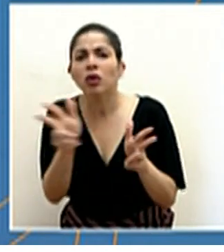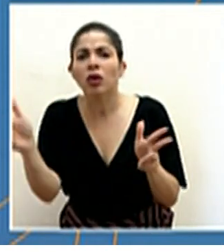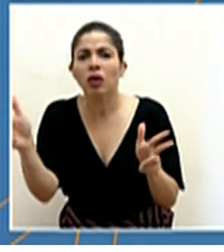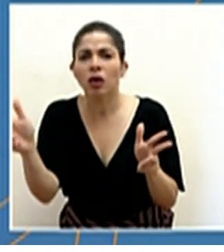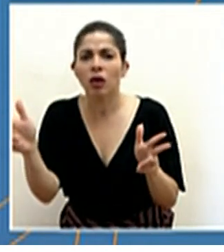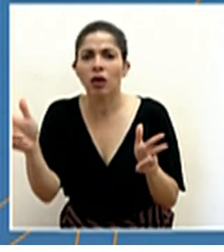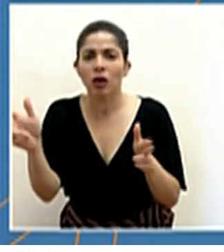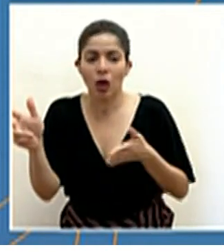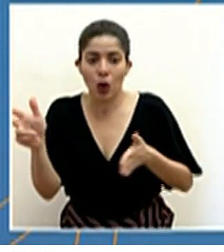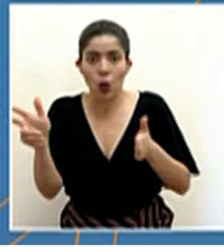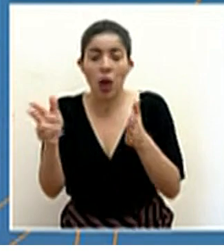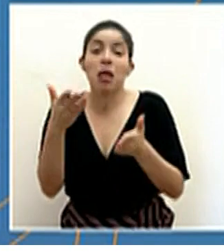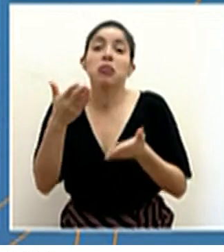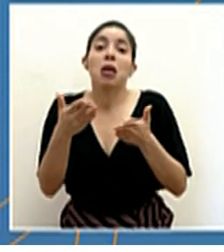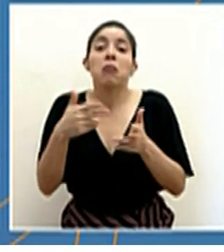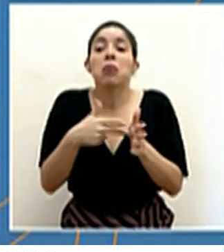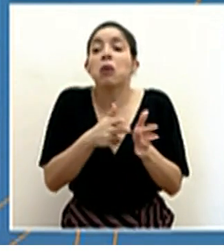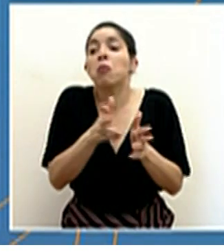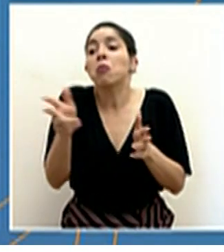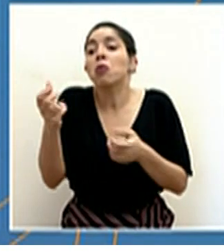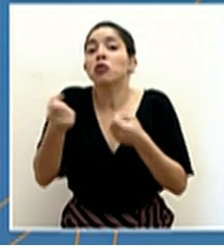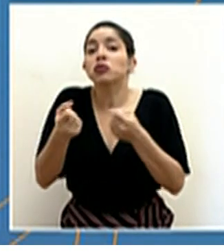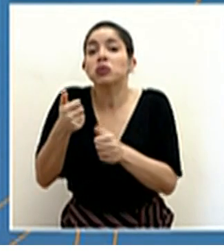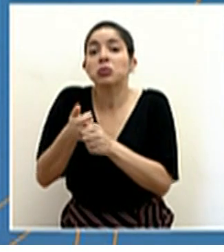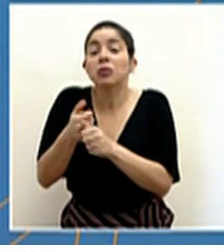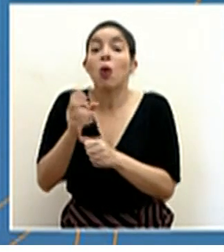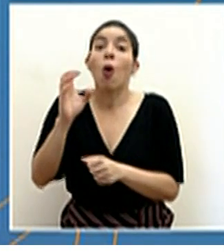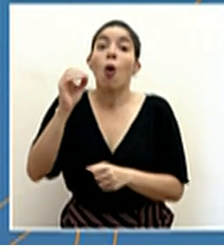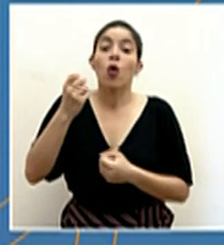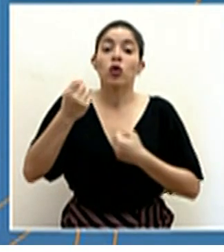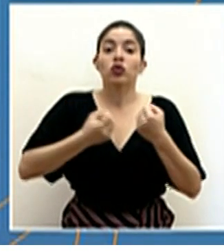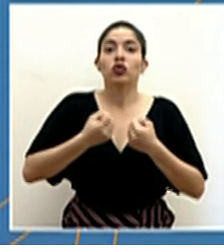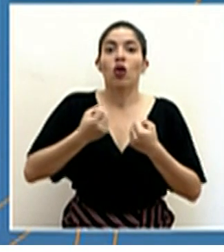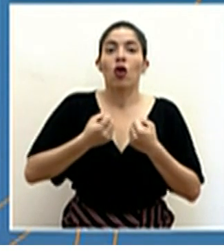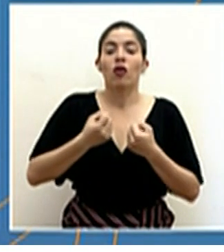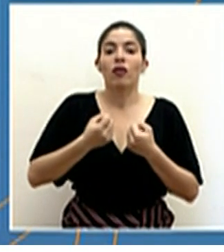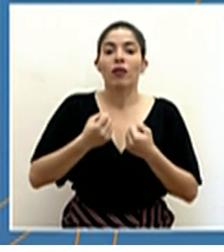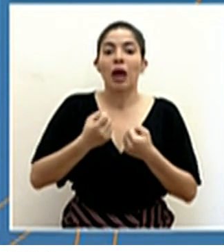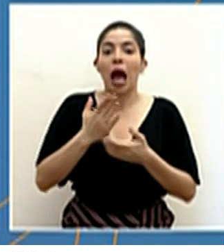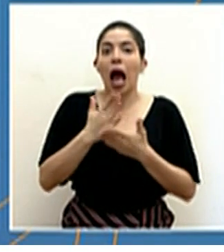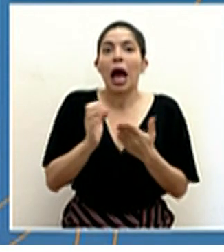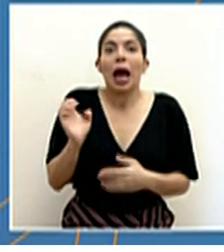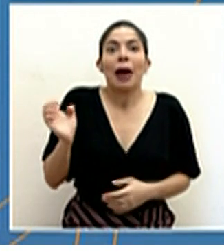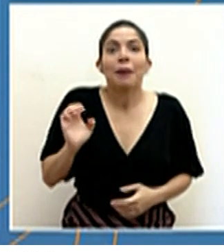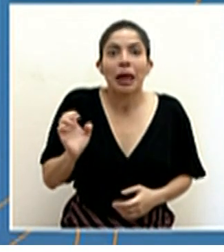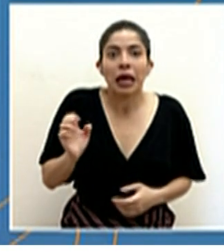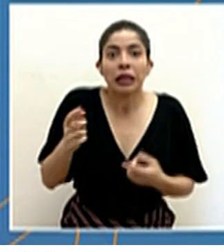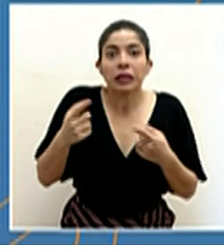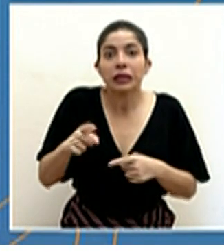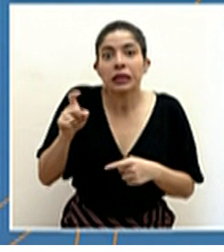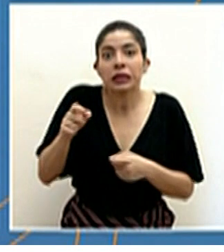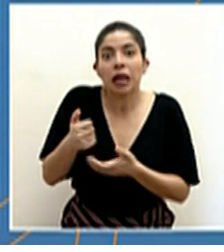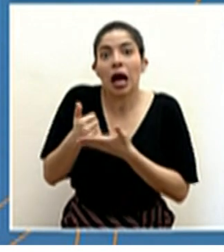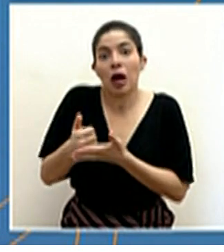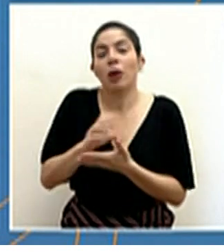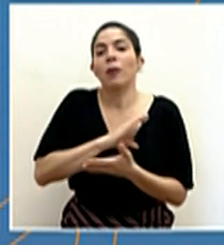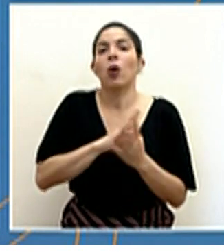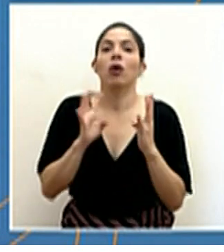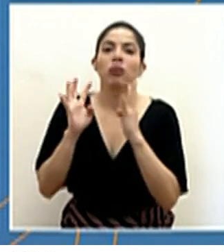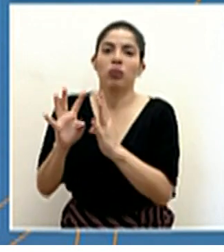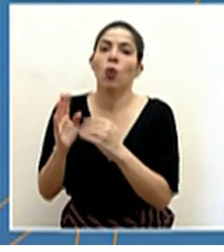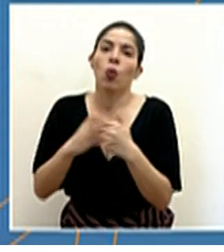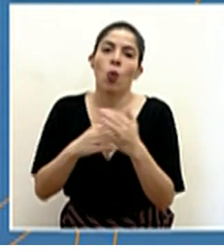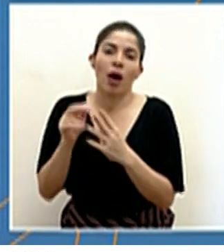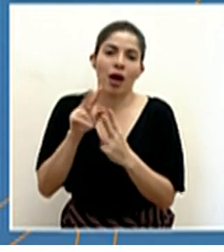ir desde un simple desvío de un conductor hasta que el conductor esté enfrentando una situación de emergencia y requiera asistencia. Para